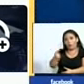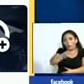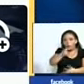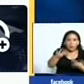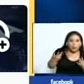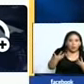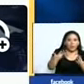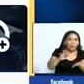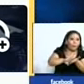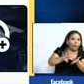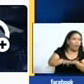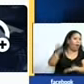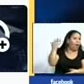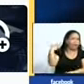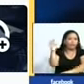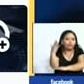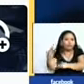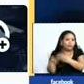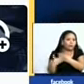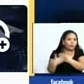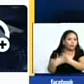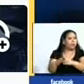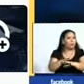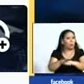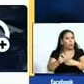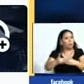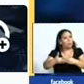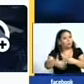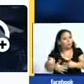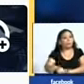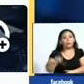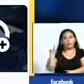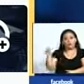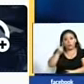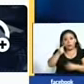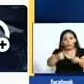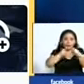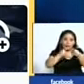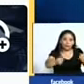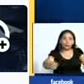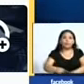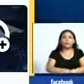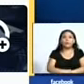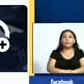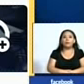pendiente de ese trámite en la Embajada de los Estados Unidos, preste atención a esto que ellos están publicando.